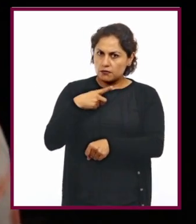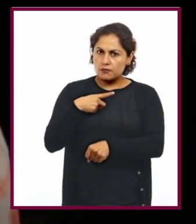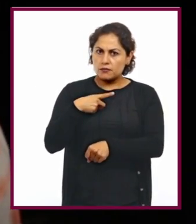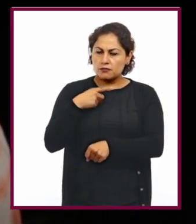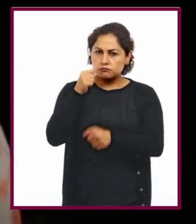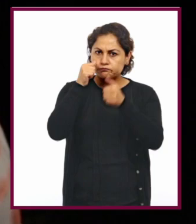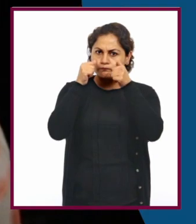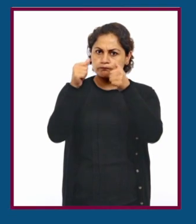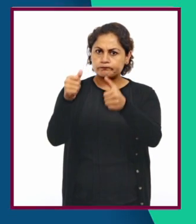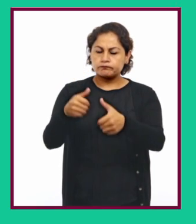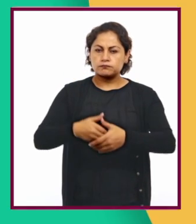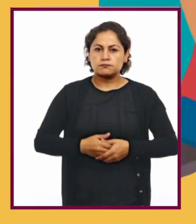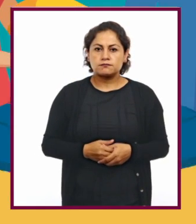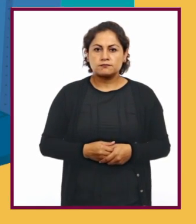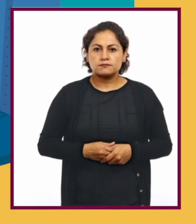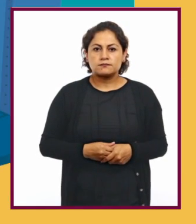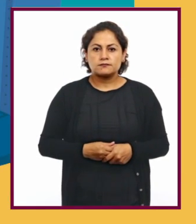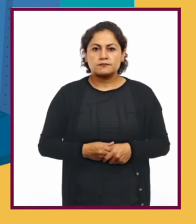acto de crueldad.